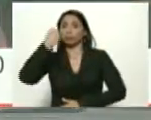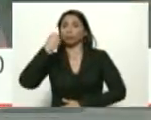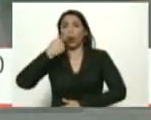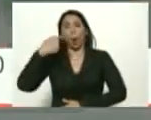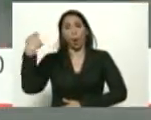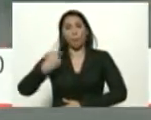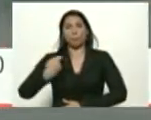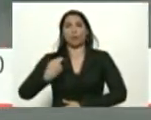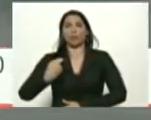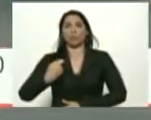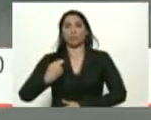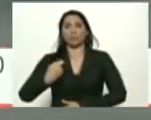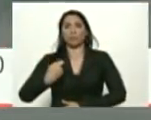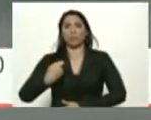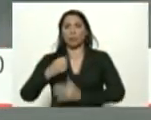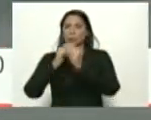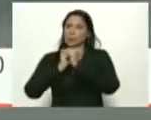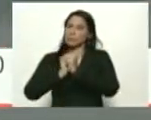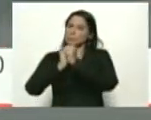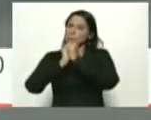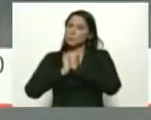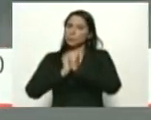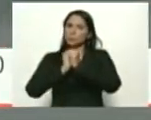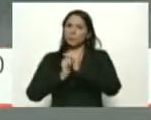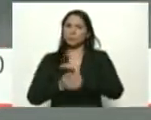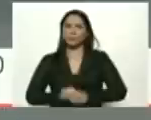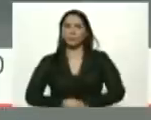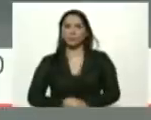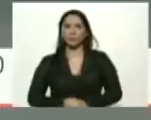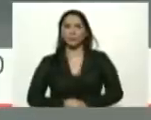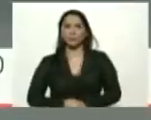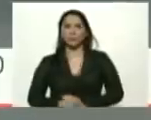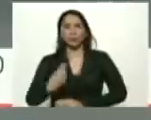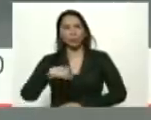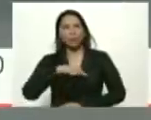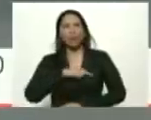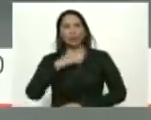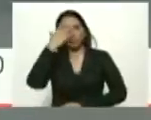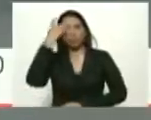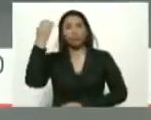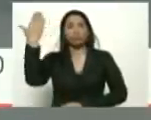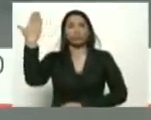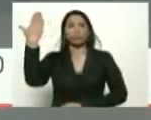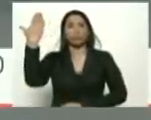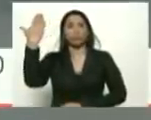hombre ferviente, creyente en nuestro Dios, el Creador,